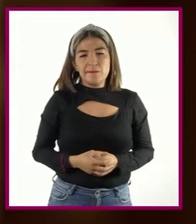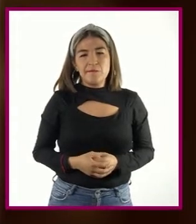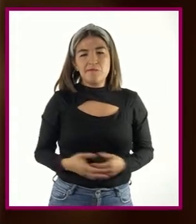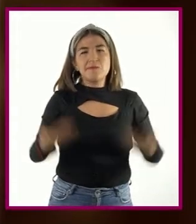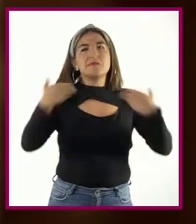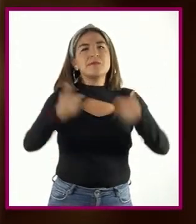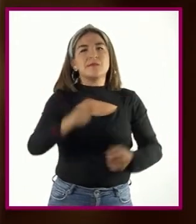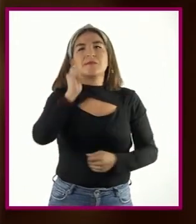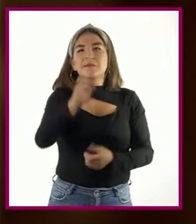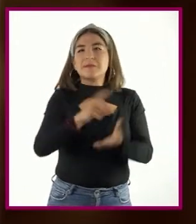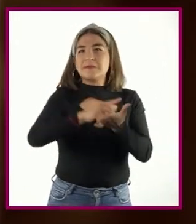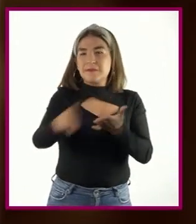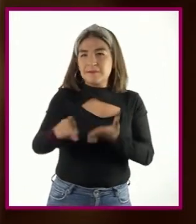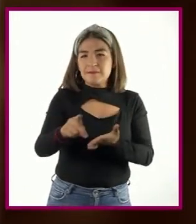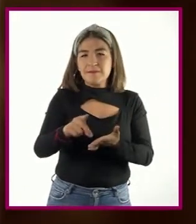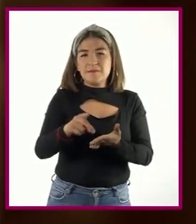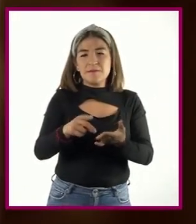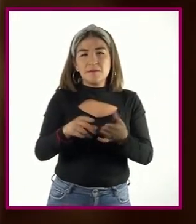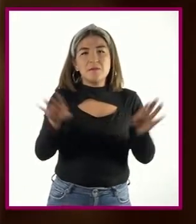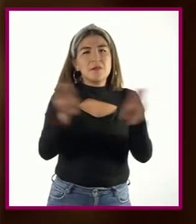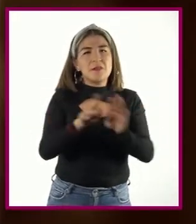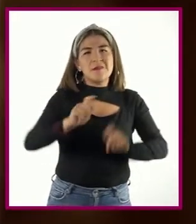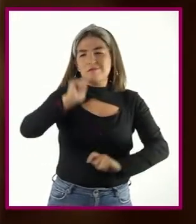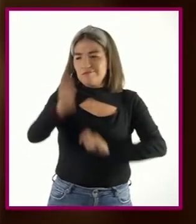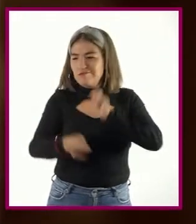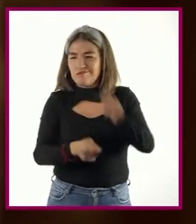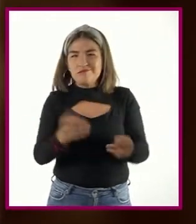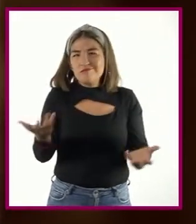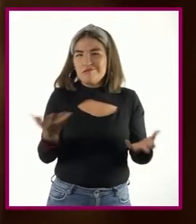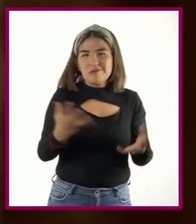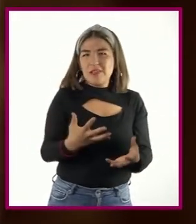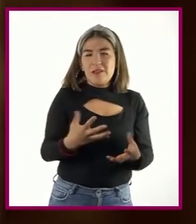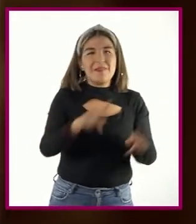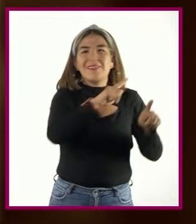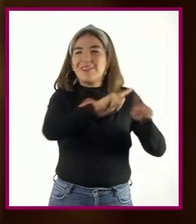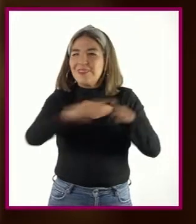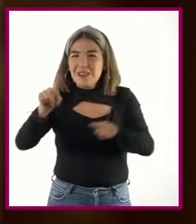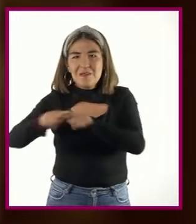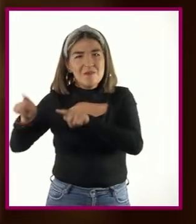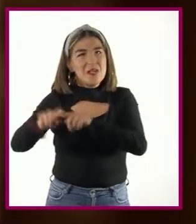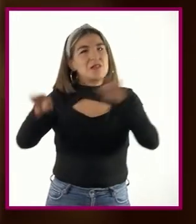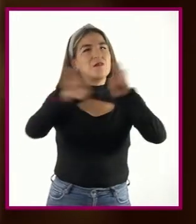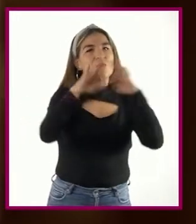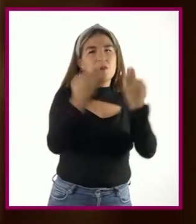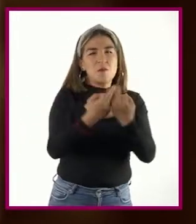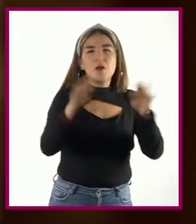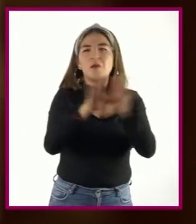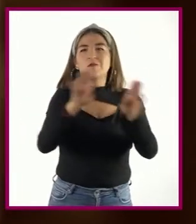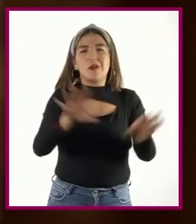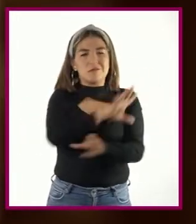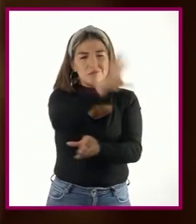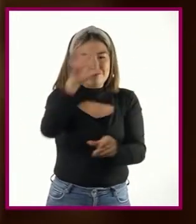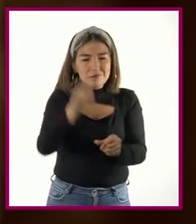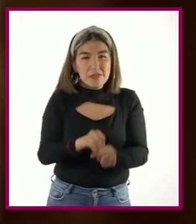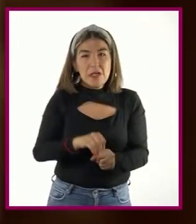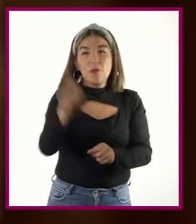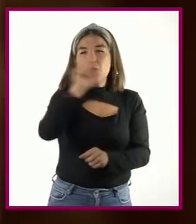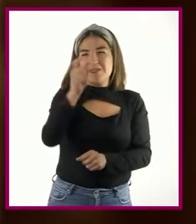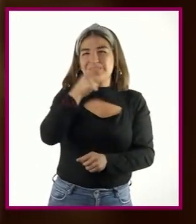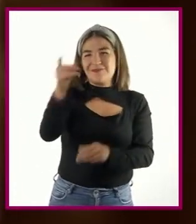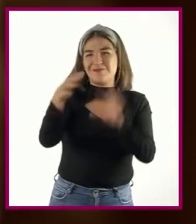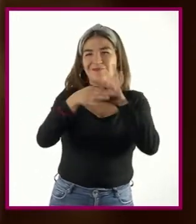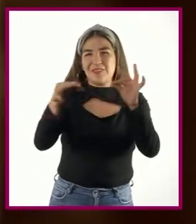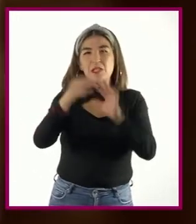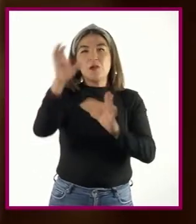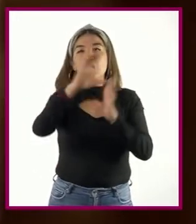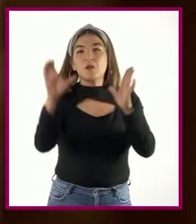los derechos se deben de interpretar de manera dinámica y de manera sistemática. Cuando nos dice la